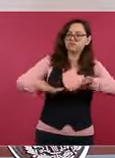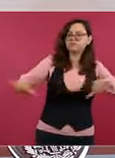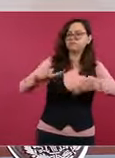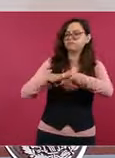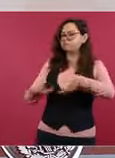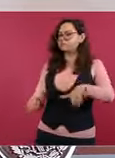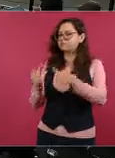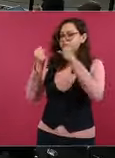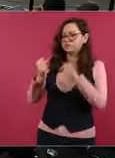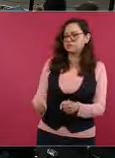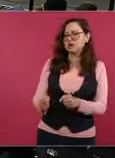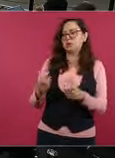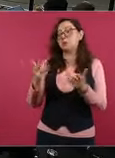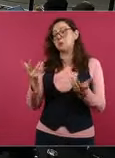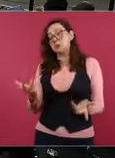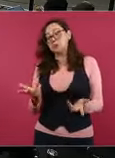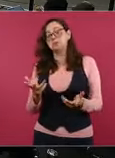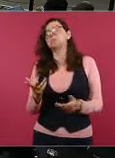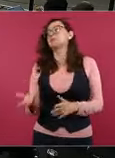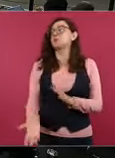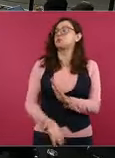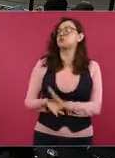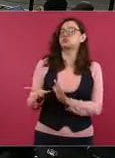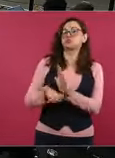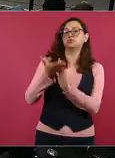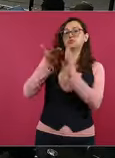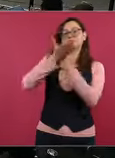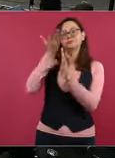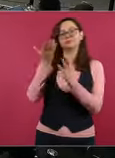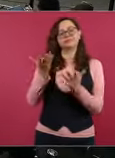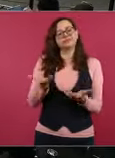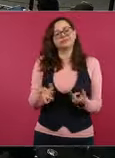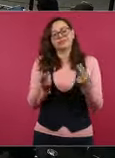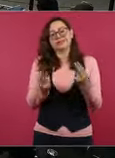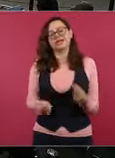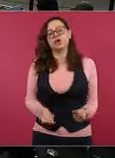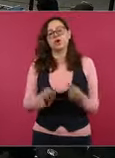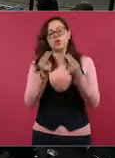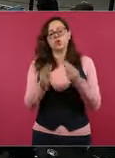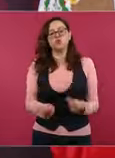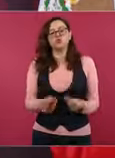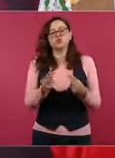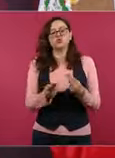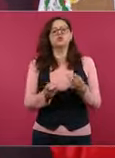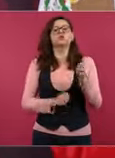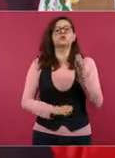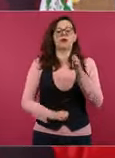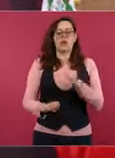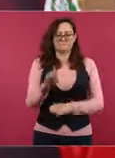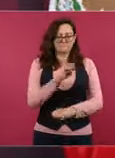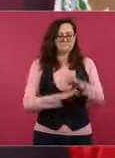para los que estaban construyendo el aeropuerto. Las empresas